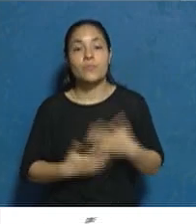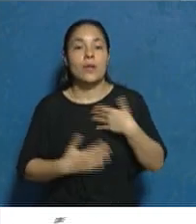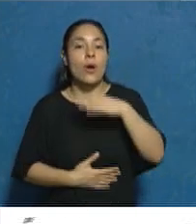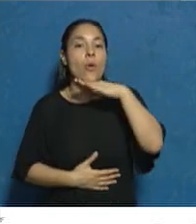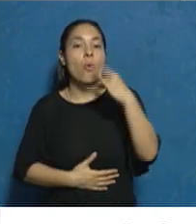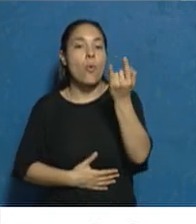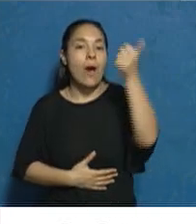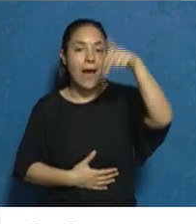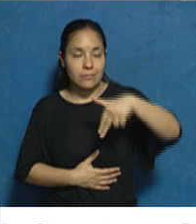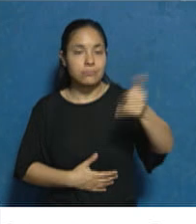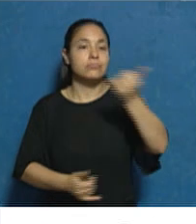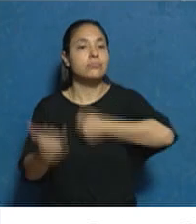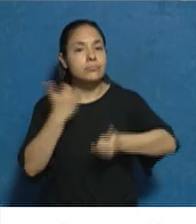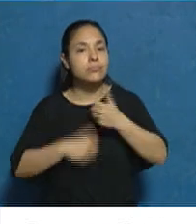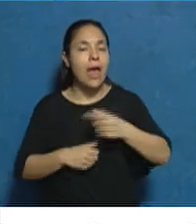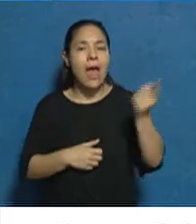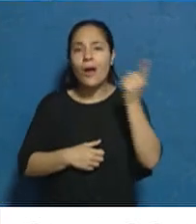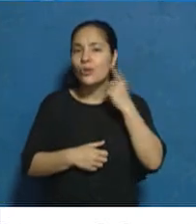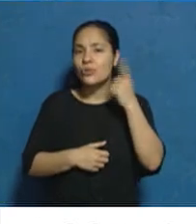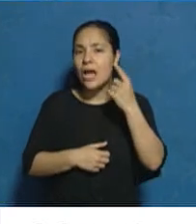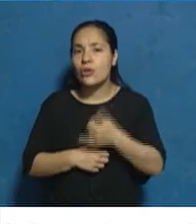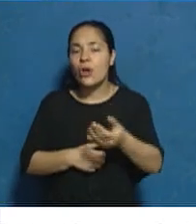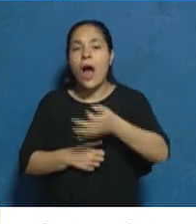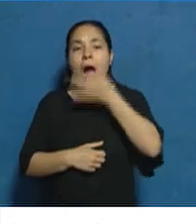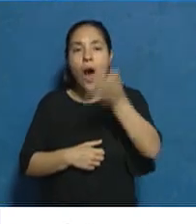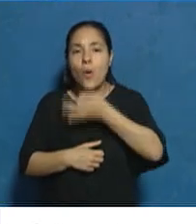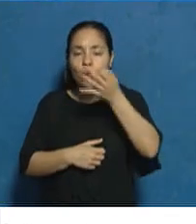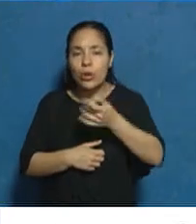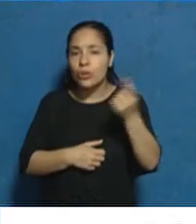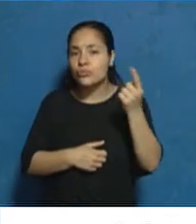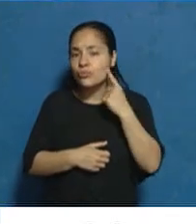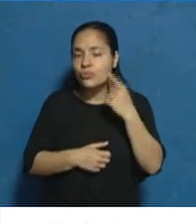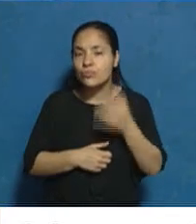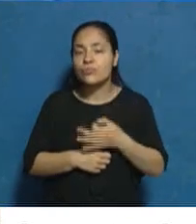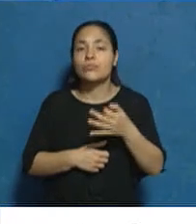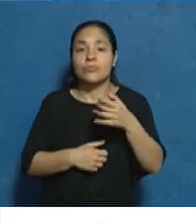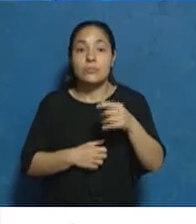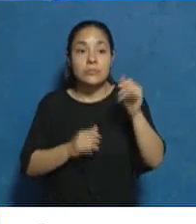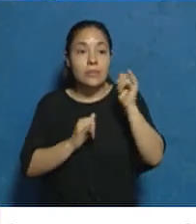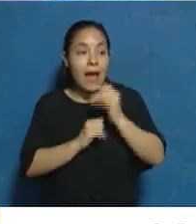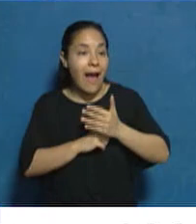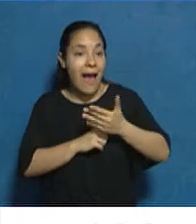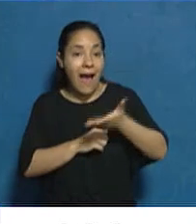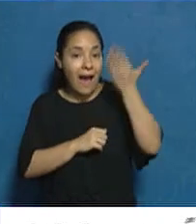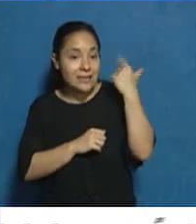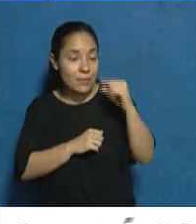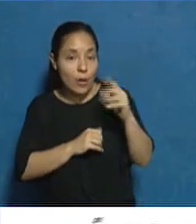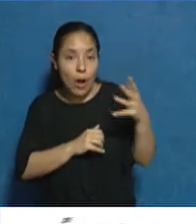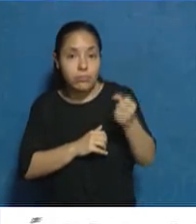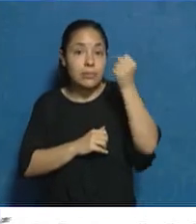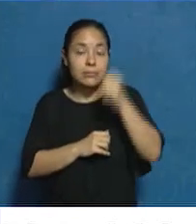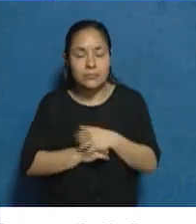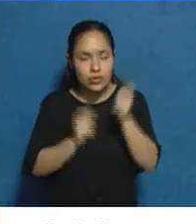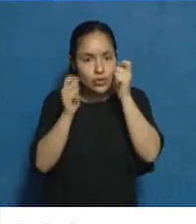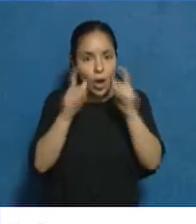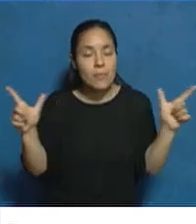y escuchando estos audios que se dieron a conocer justamente en las últimas horas y que sin duda, bueno, sorprenden, ¿no? Por el accionar de la mujer